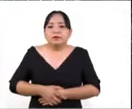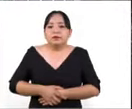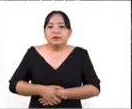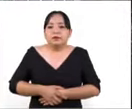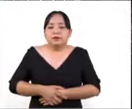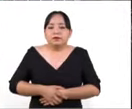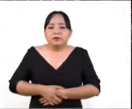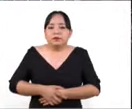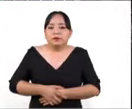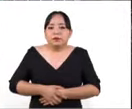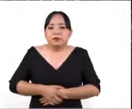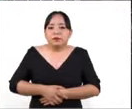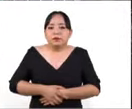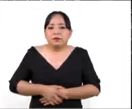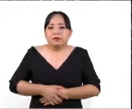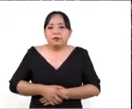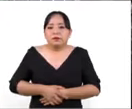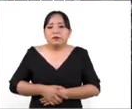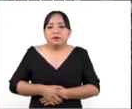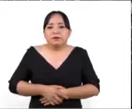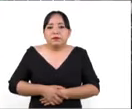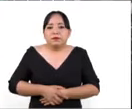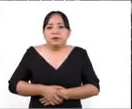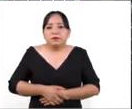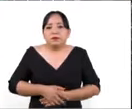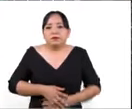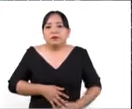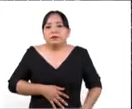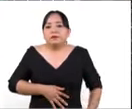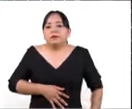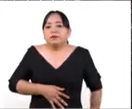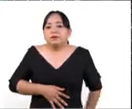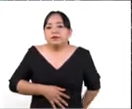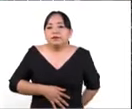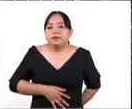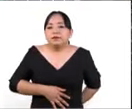Seguridad de la Construcción. ¿Ya lo tiene? Ya lo